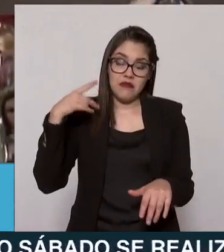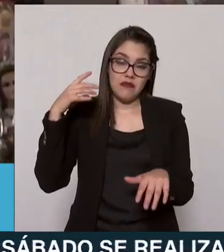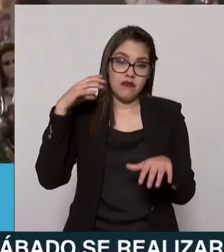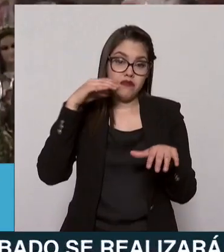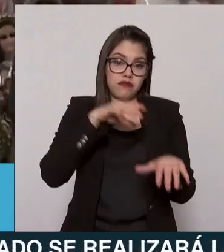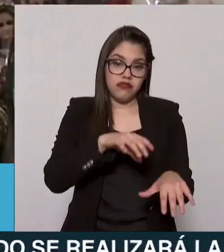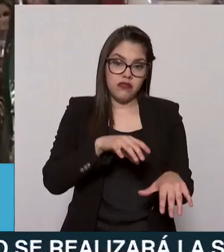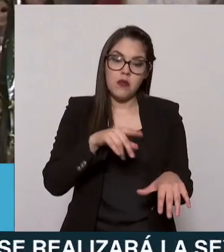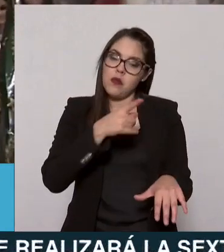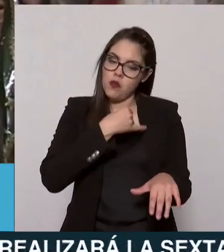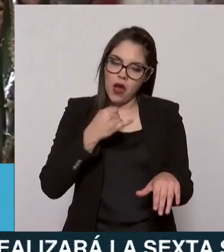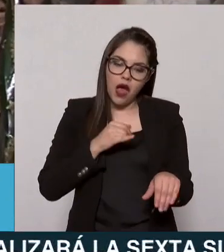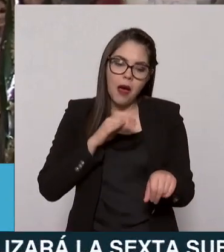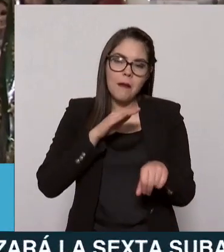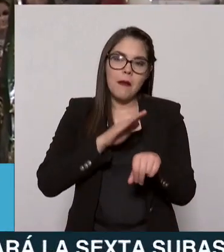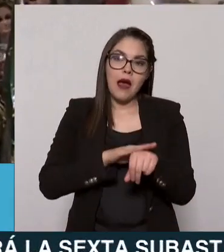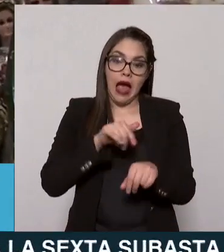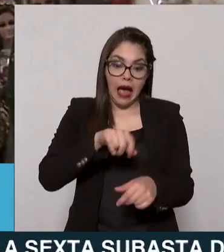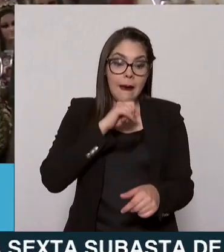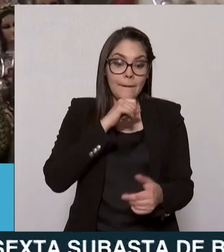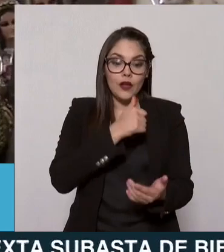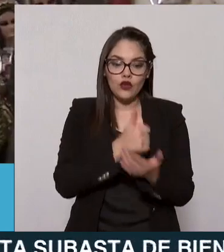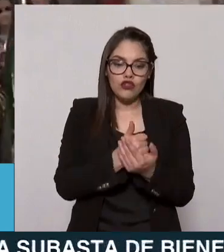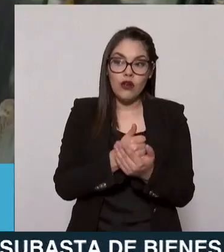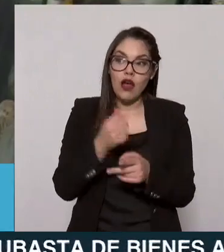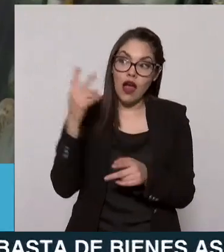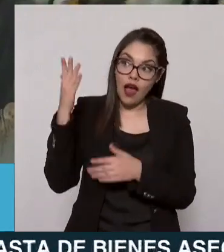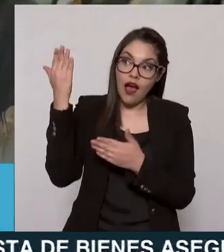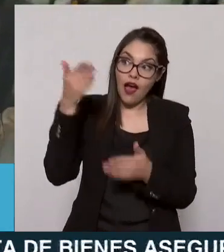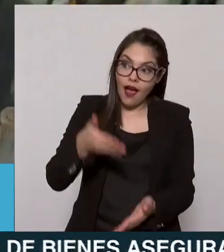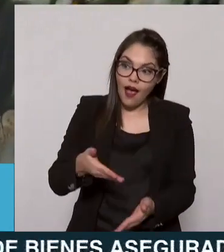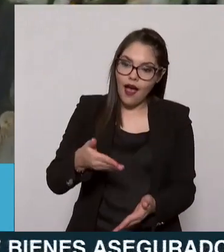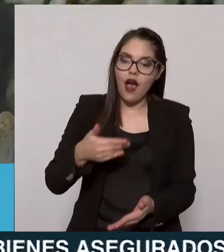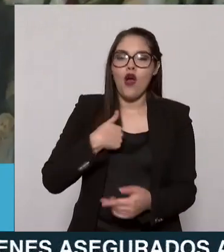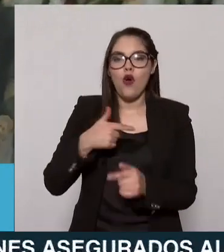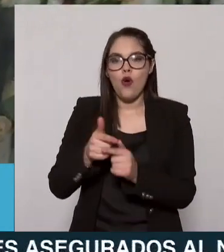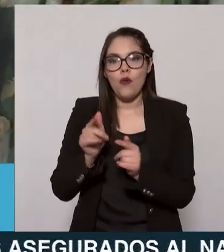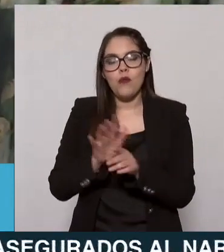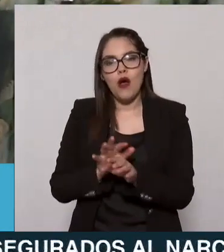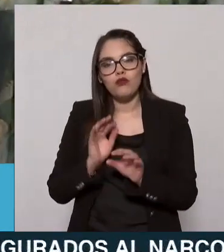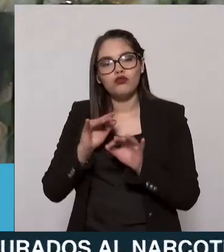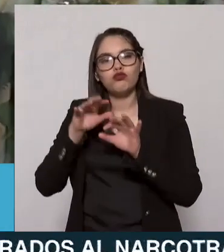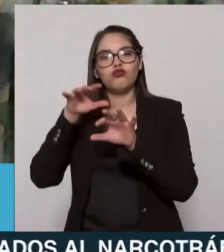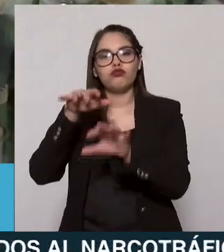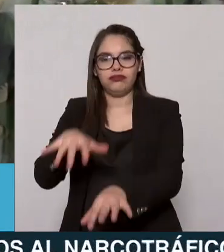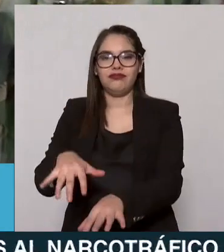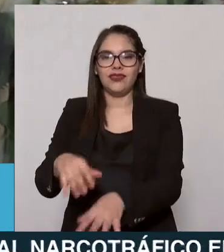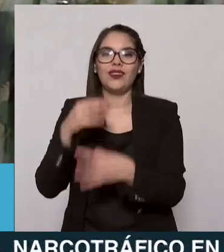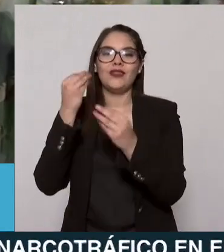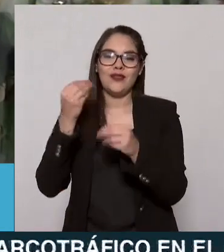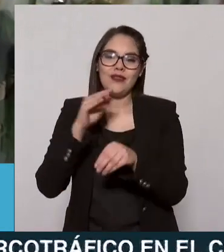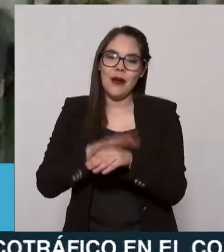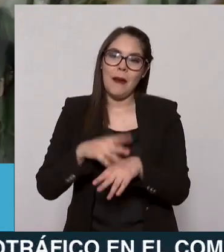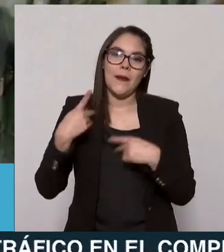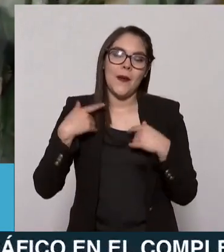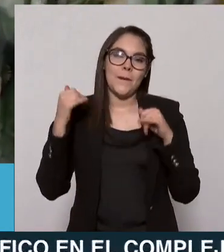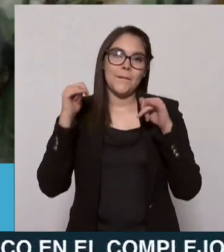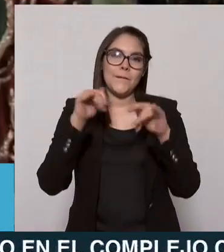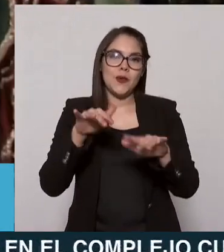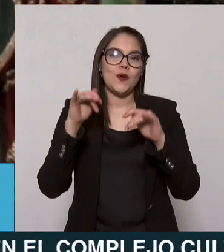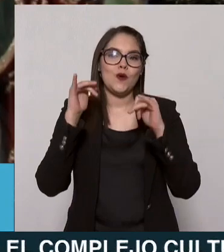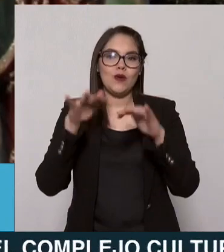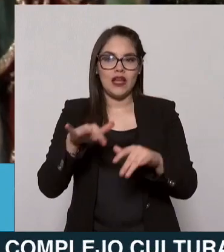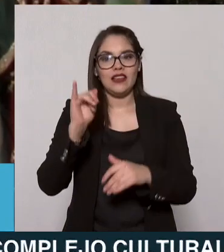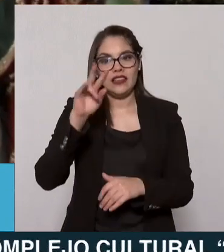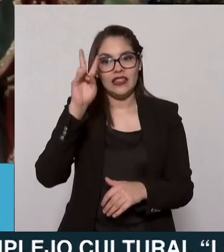y se suman ya dentro de la ciudad, entonces la entrada es mucho más grande. Mucho más grande, sí. Impactante, doctor.